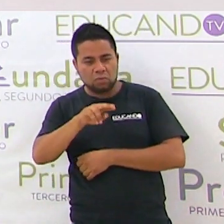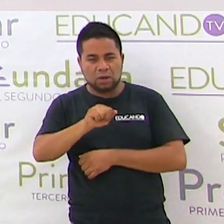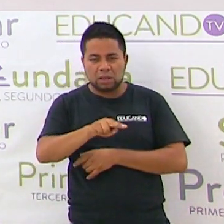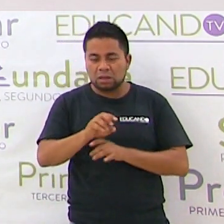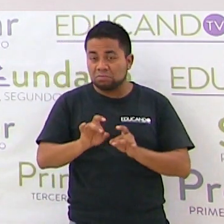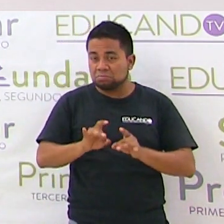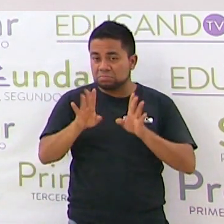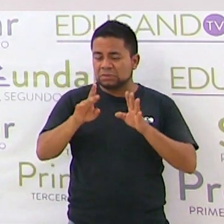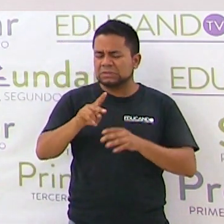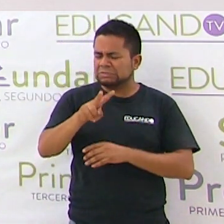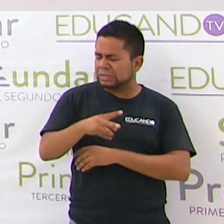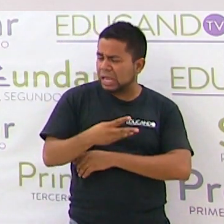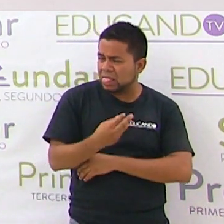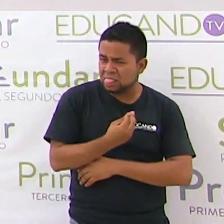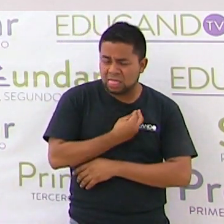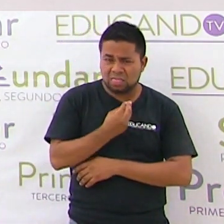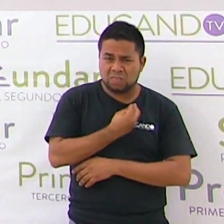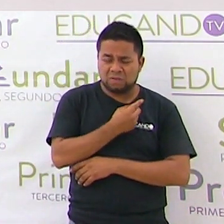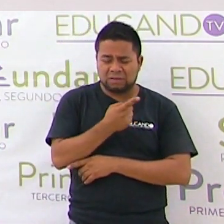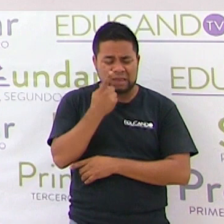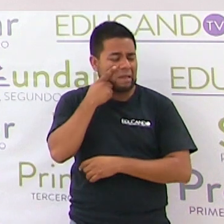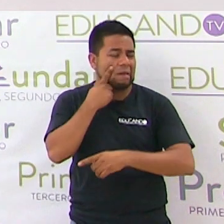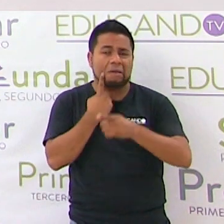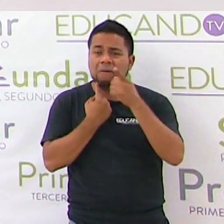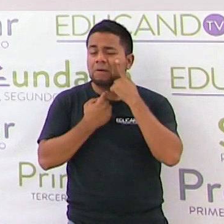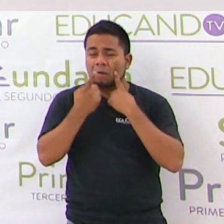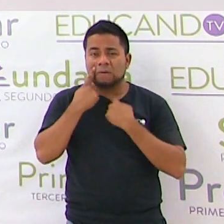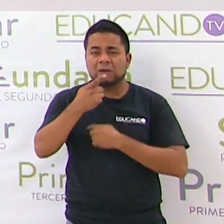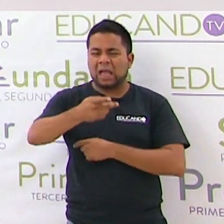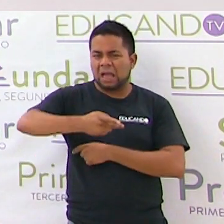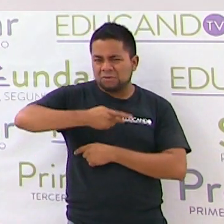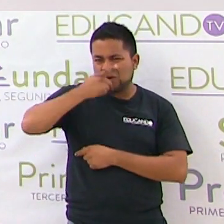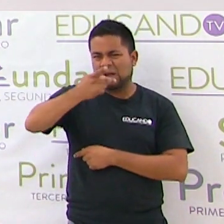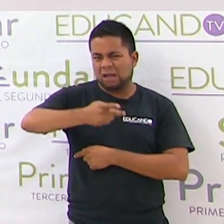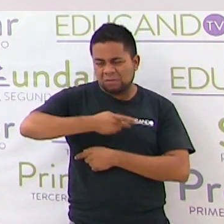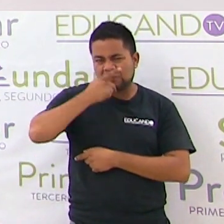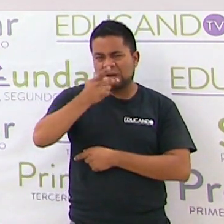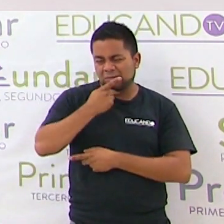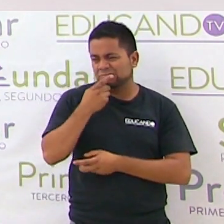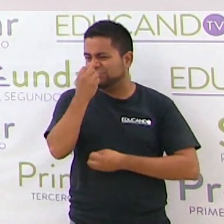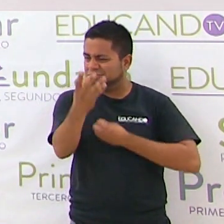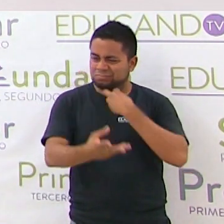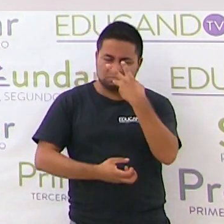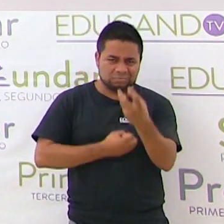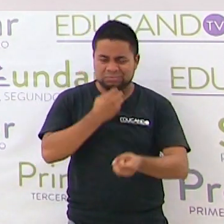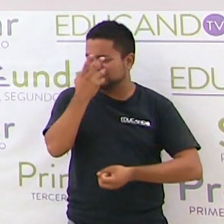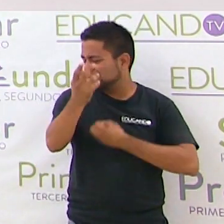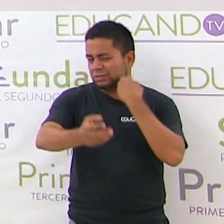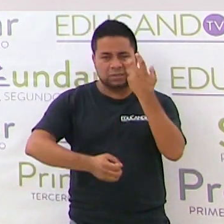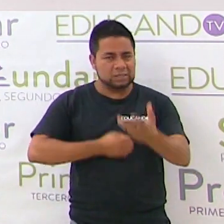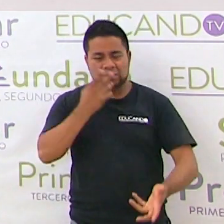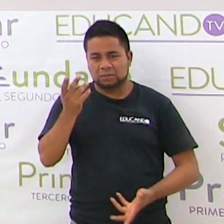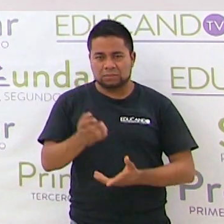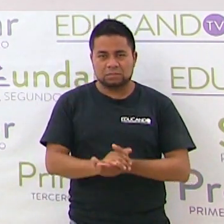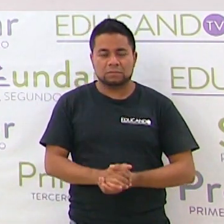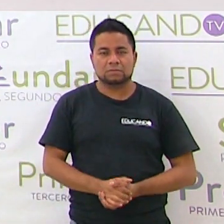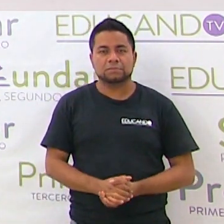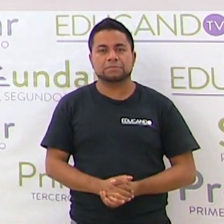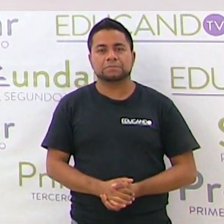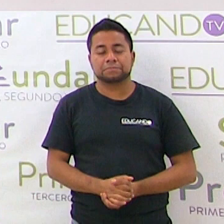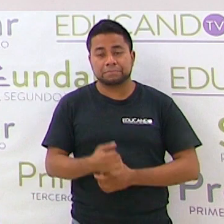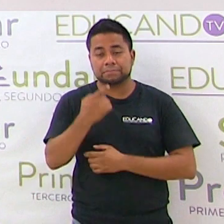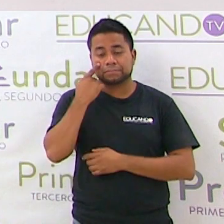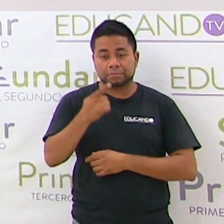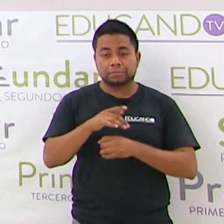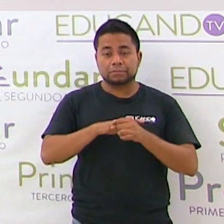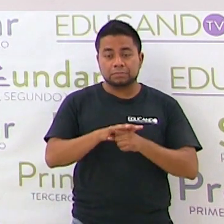esperaba. Le dolió tanto que empezó a llorar, entonces habló y habló hasta por los codos. Yo ya no vi otra